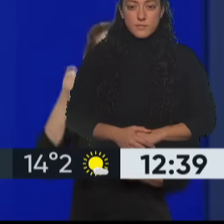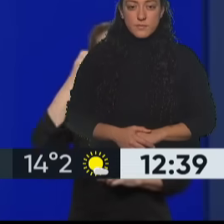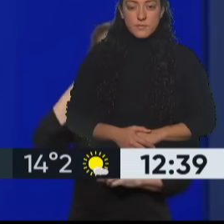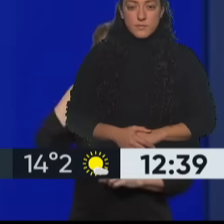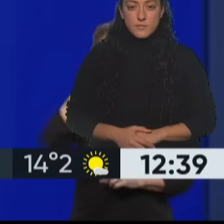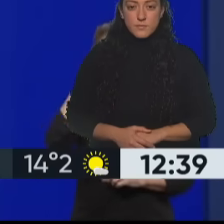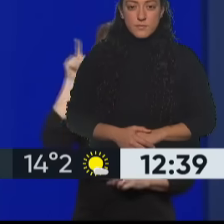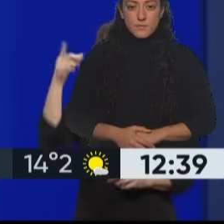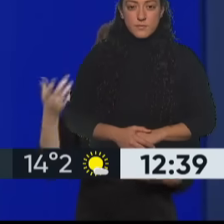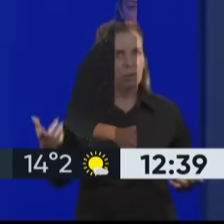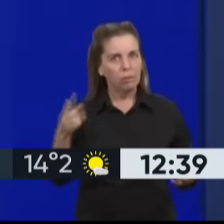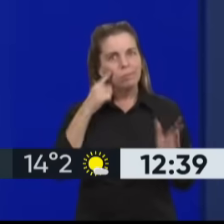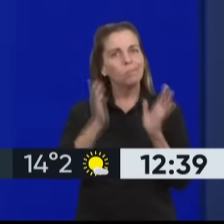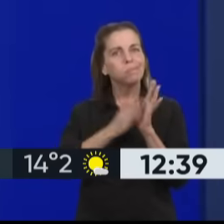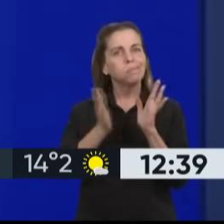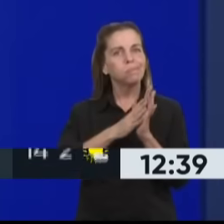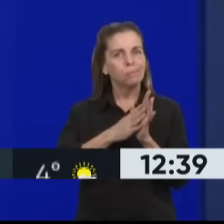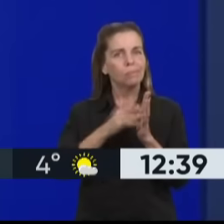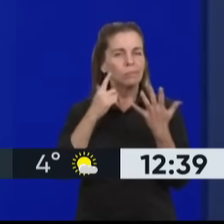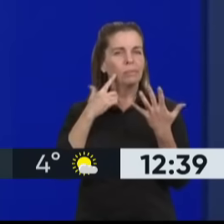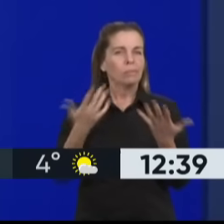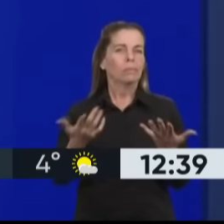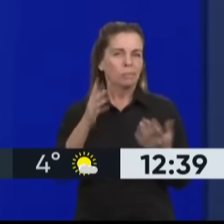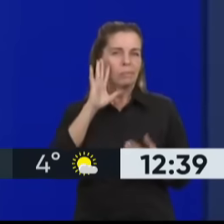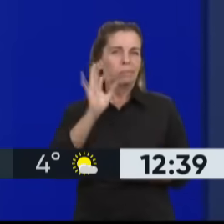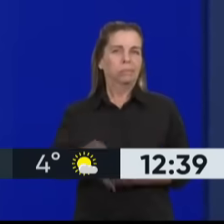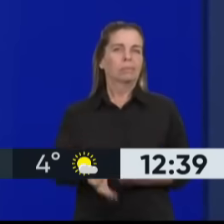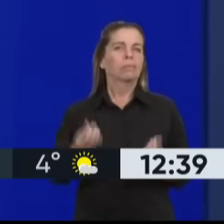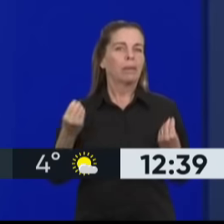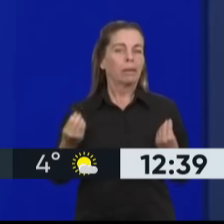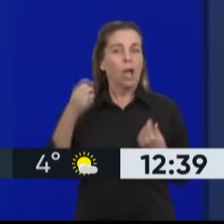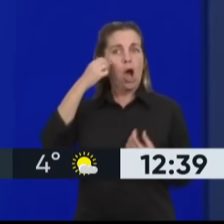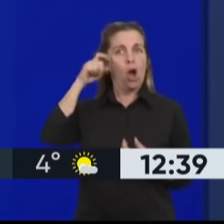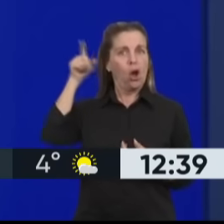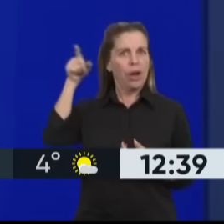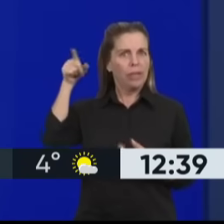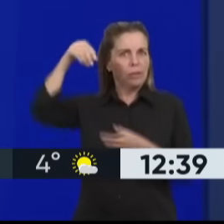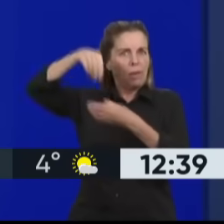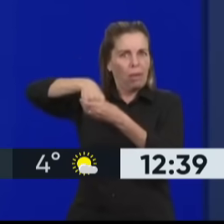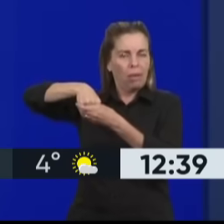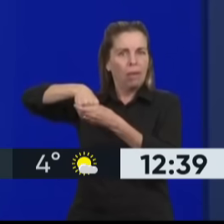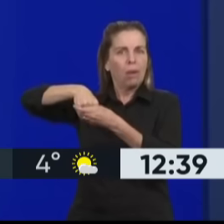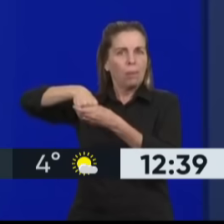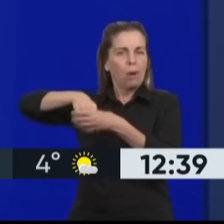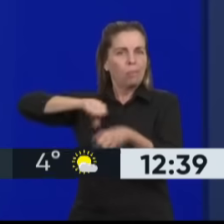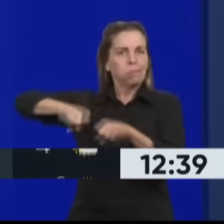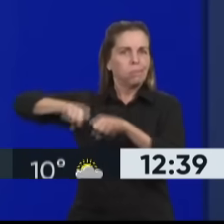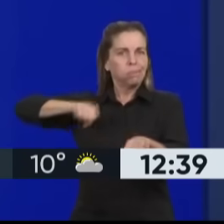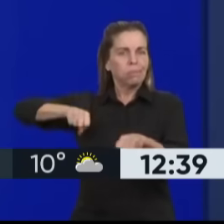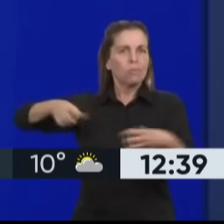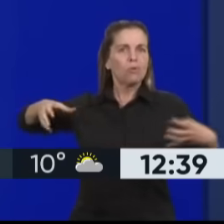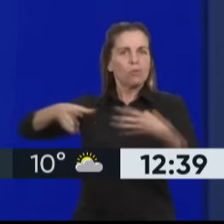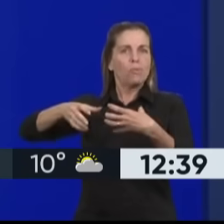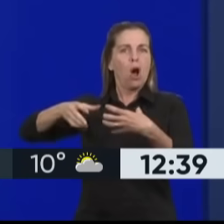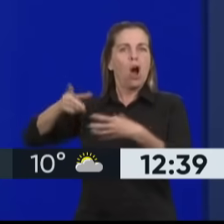Nos dejaron bien en claro una vez más que enfrente tenemos un Congreso secuestrado por el kirchnerismo, un Congreso que